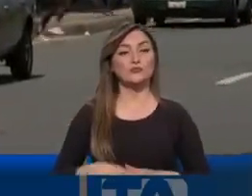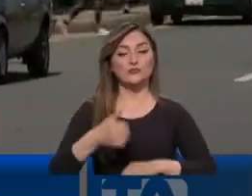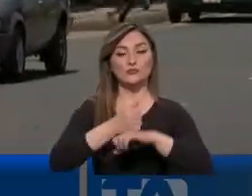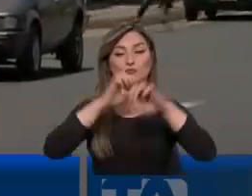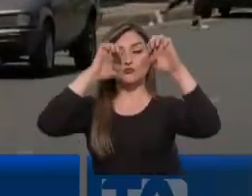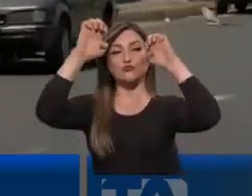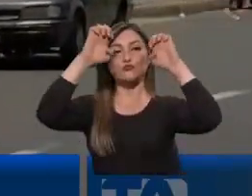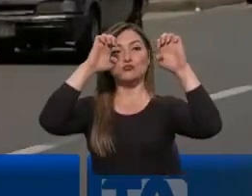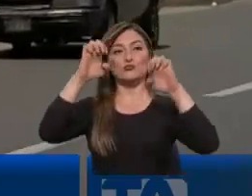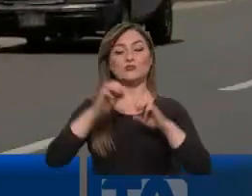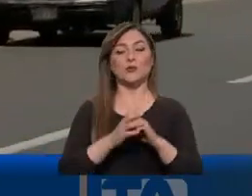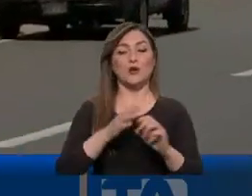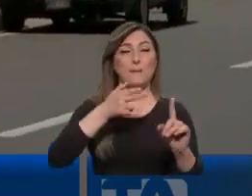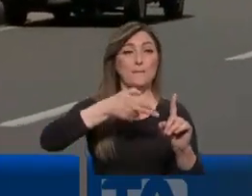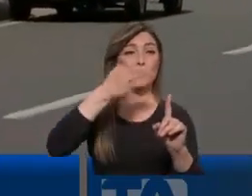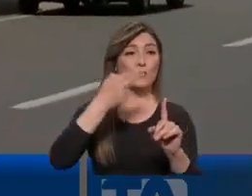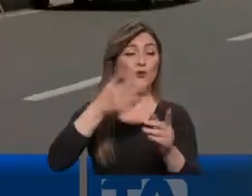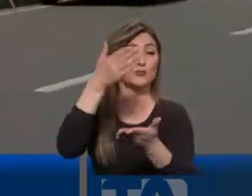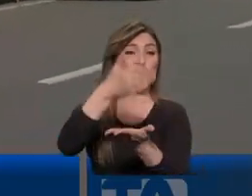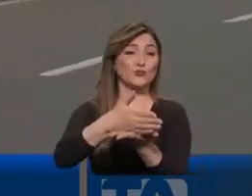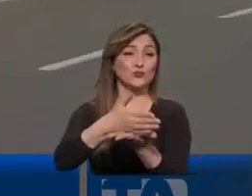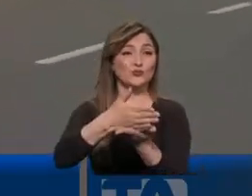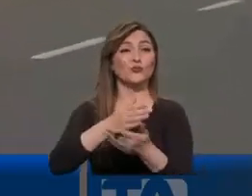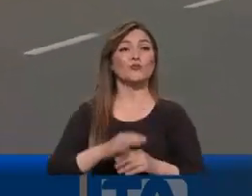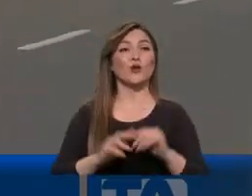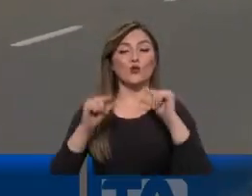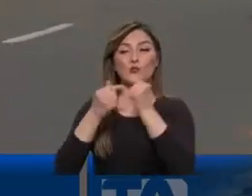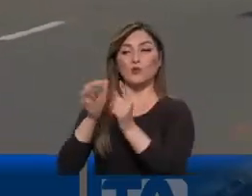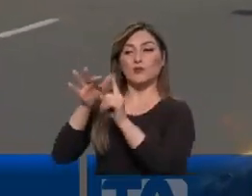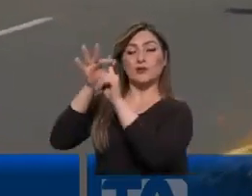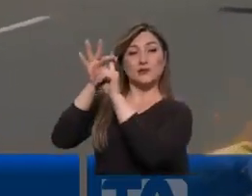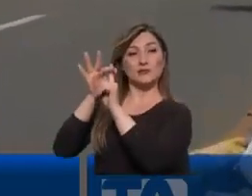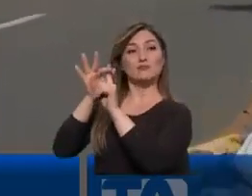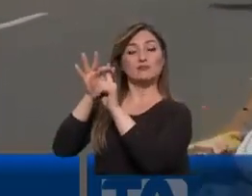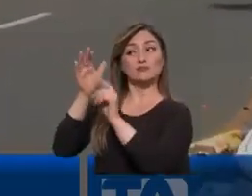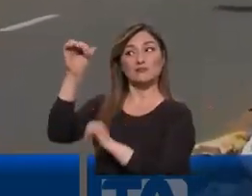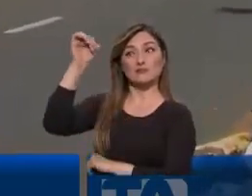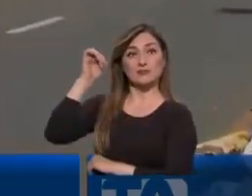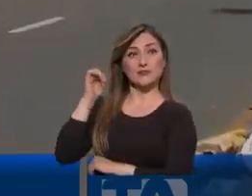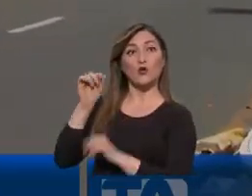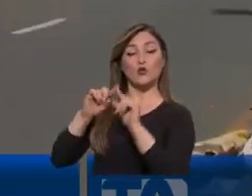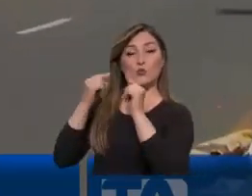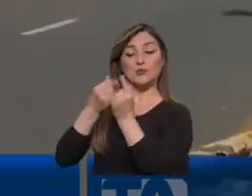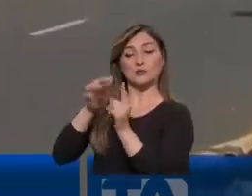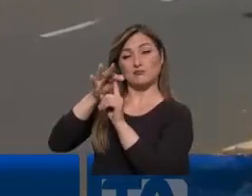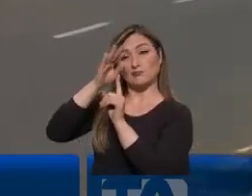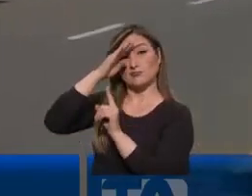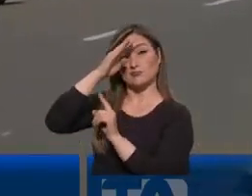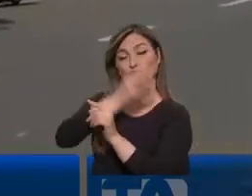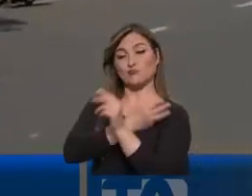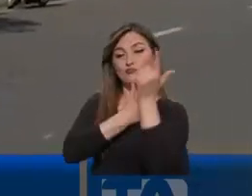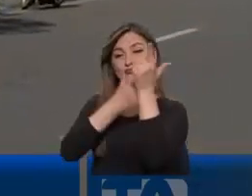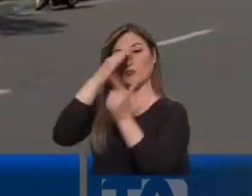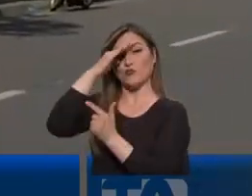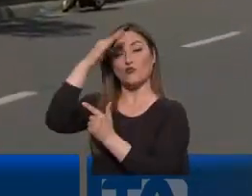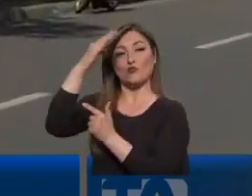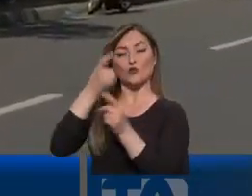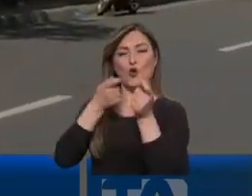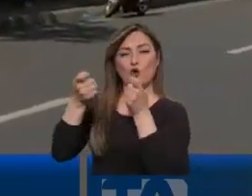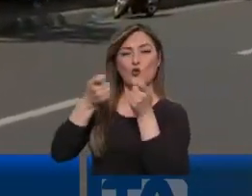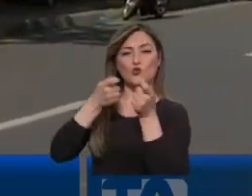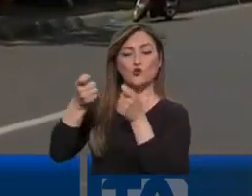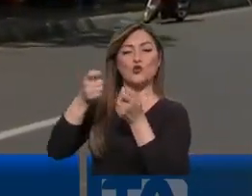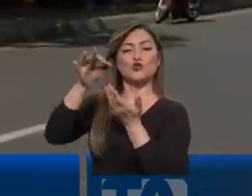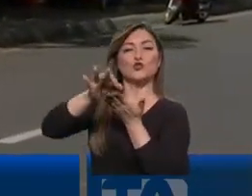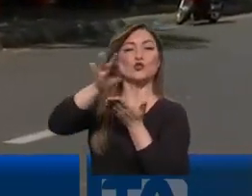para frenar la evidente ola de criminalidad. Los grupos de élite, como los decían, que desde ayer ya están en la ciudad, deben realizar operativos en